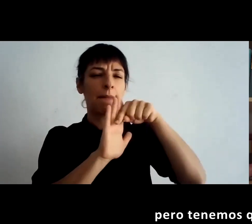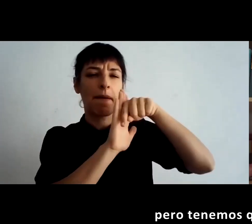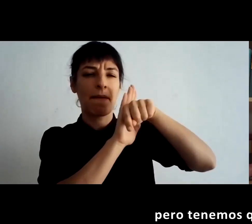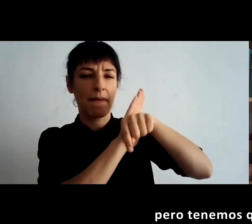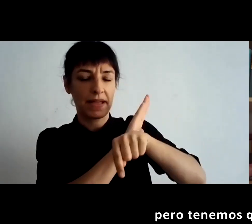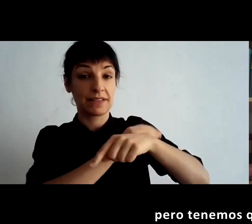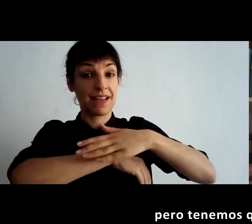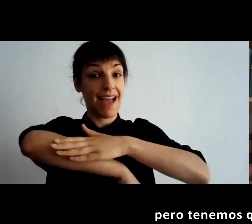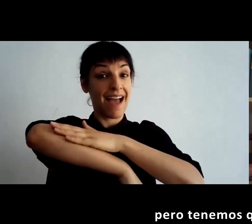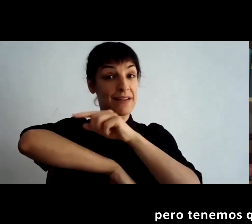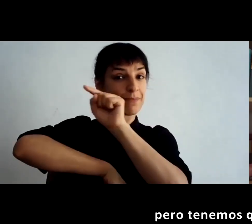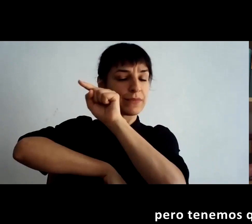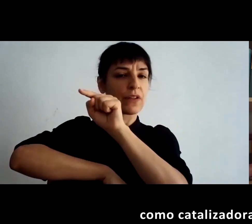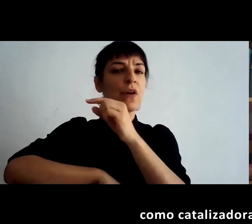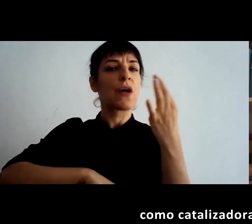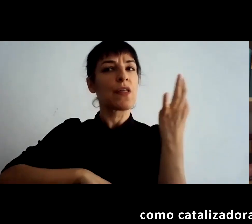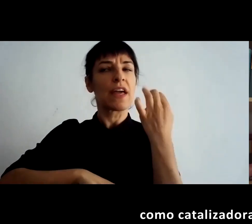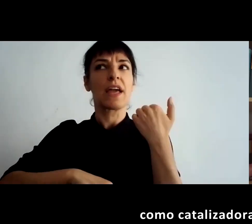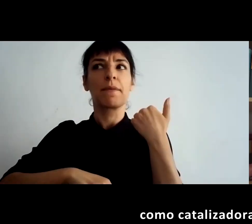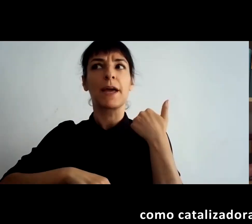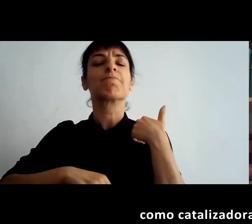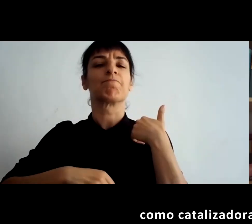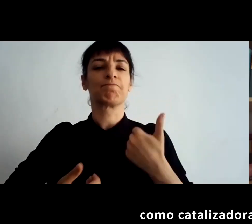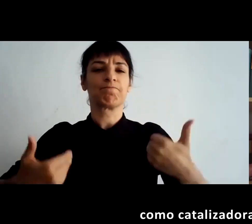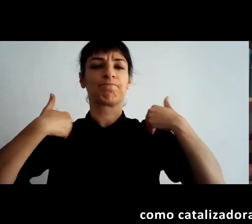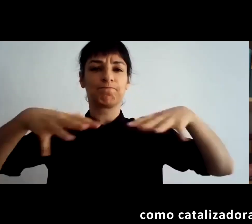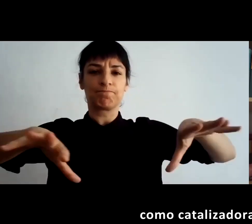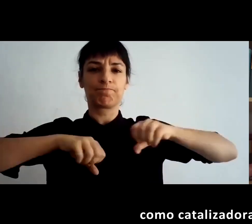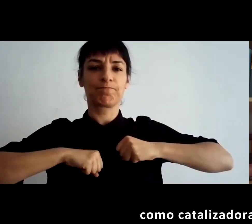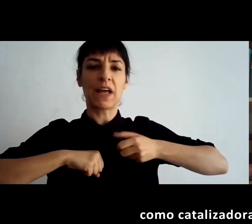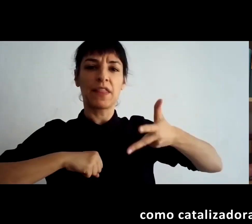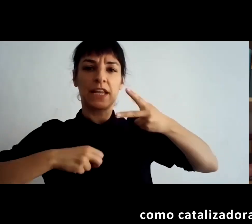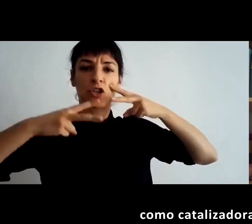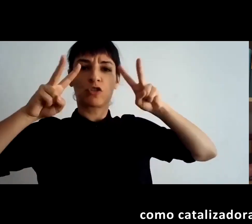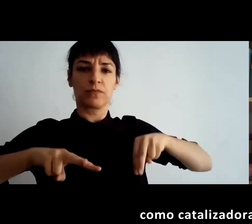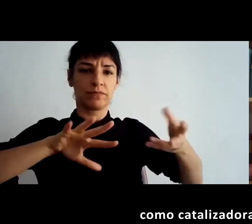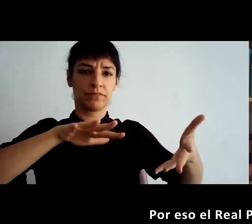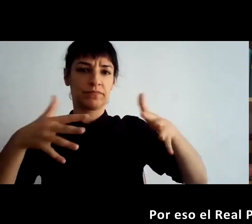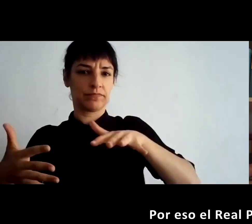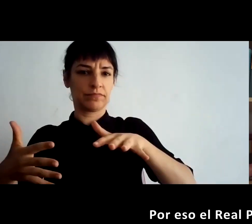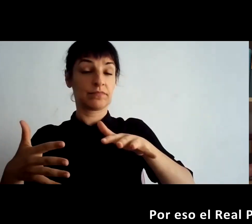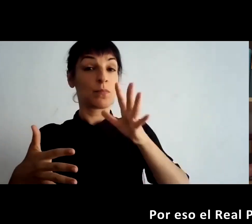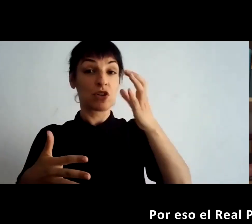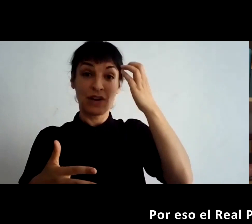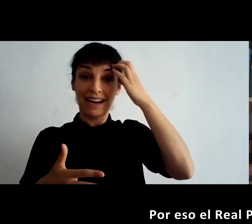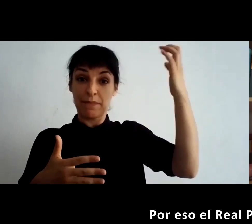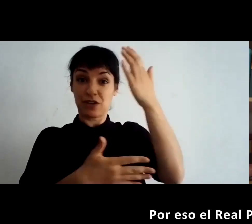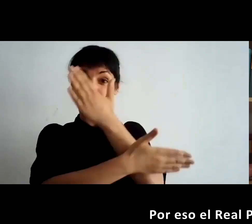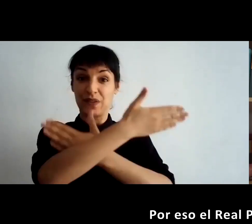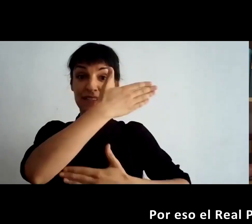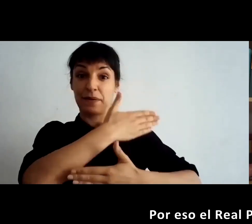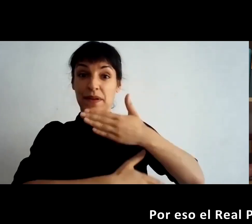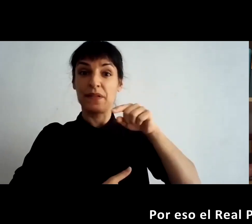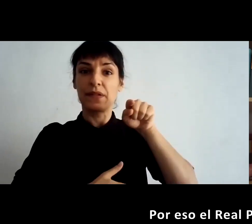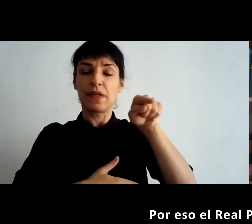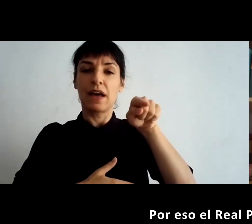Administración debe erigirse como catalizadora de los derechos reconocidos en nuestras leyes. Por eso, el Real Patronato sobre Discapacidad,